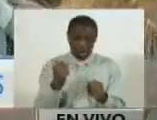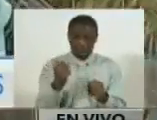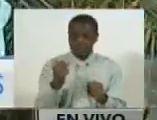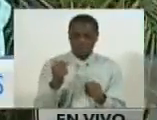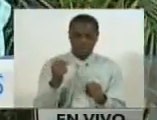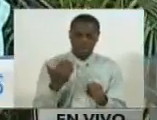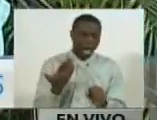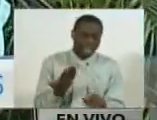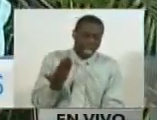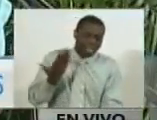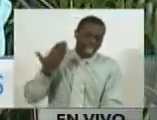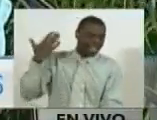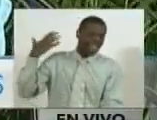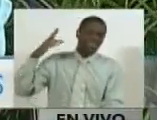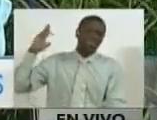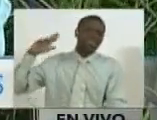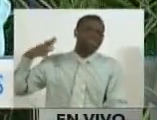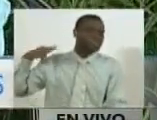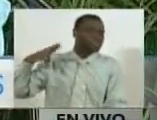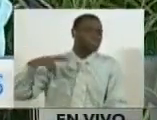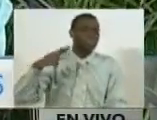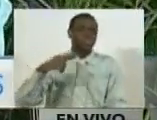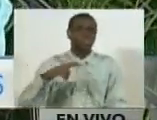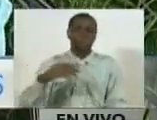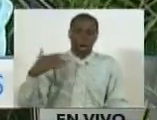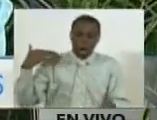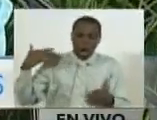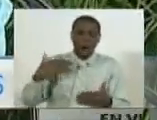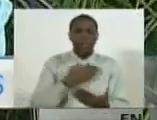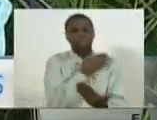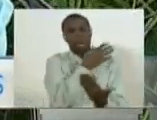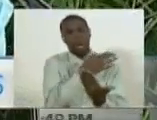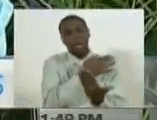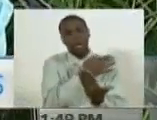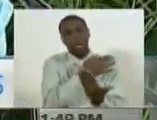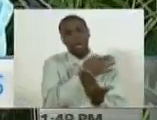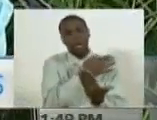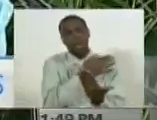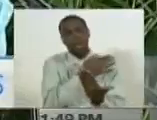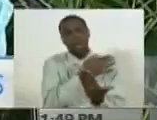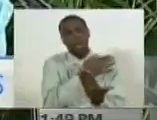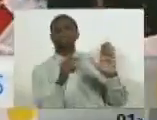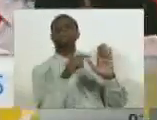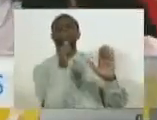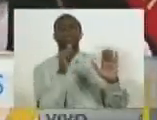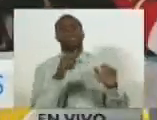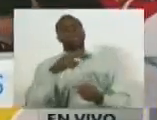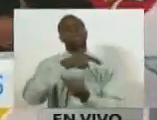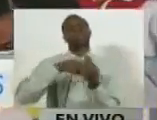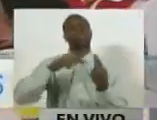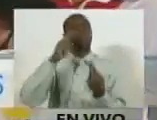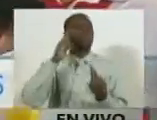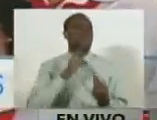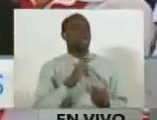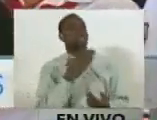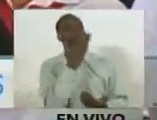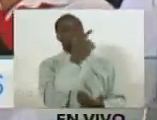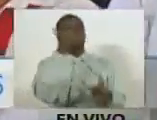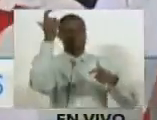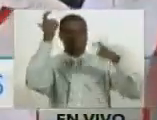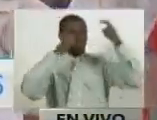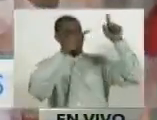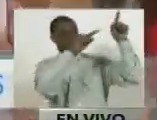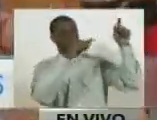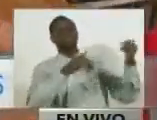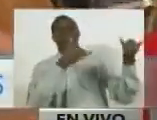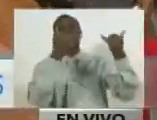Nunca jamás se había transitado el camino y se habían obtenido los de la revolución bolivariana del comandante Chávez y de